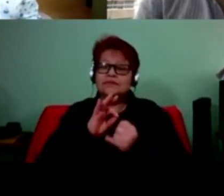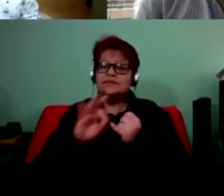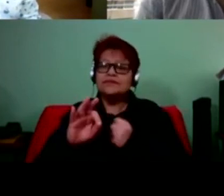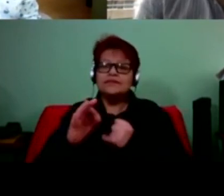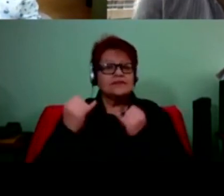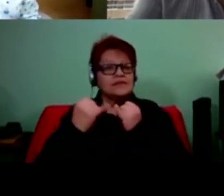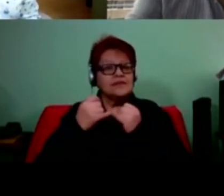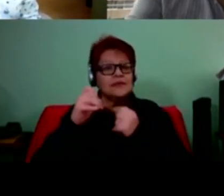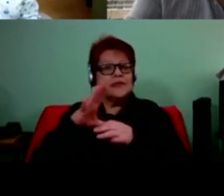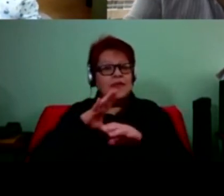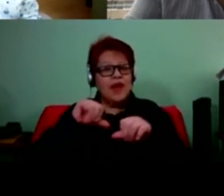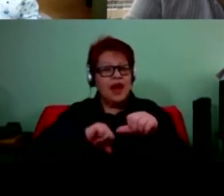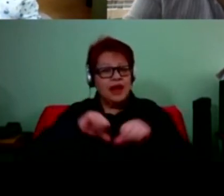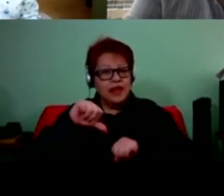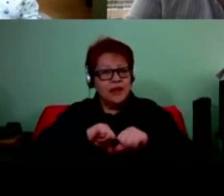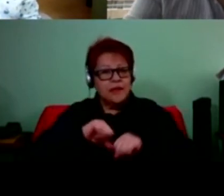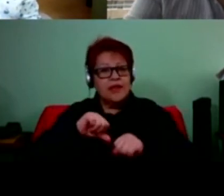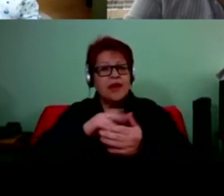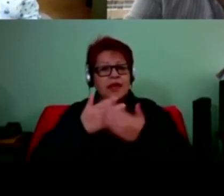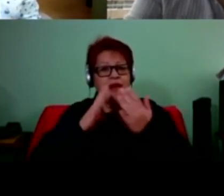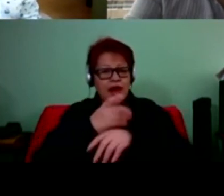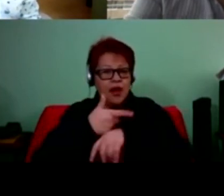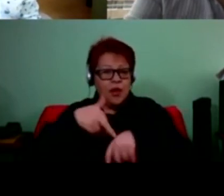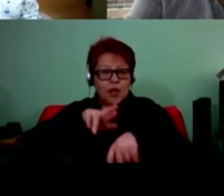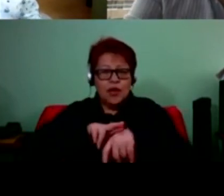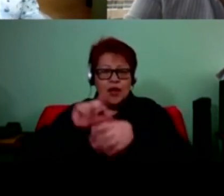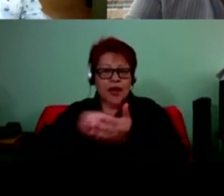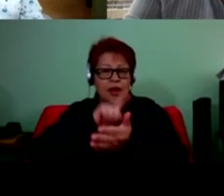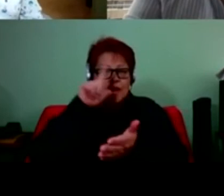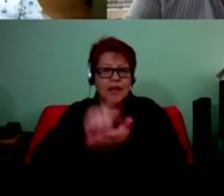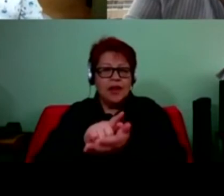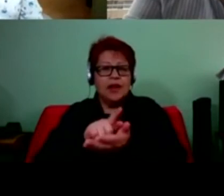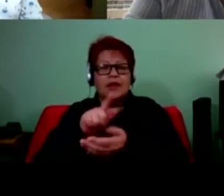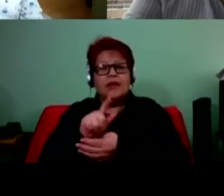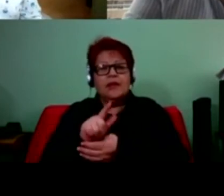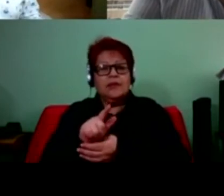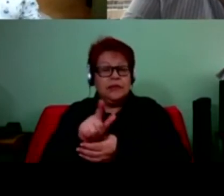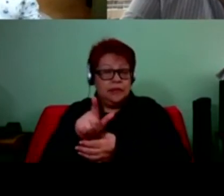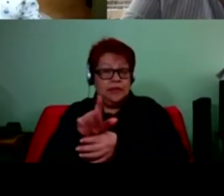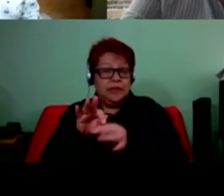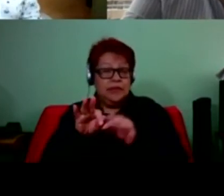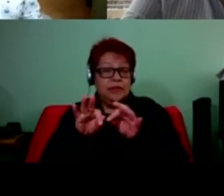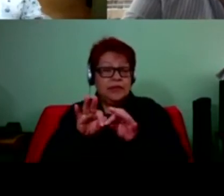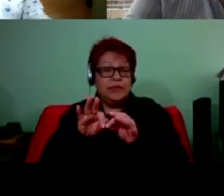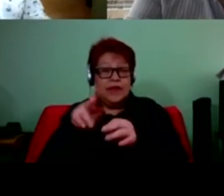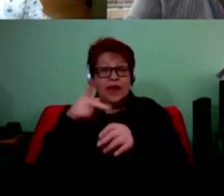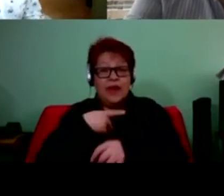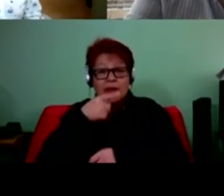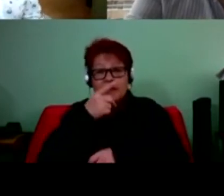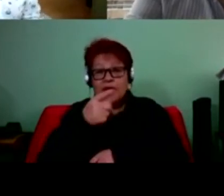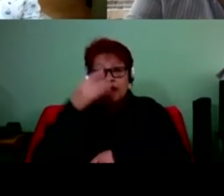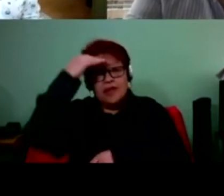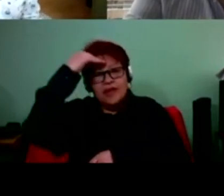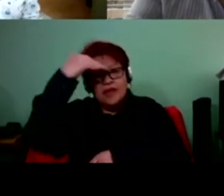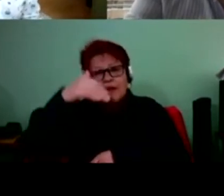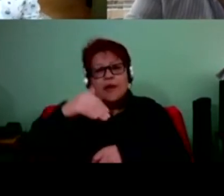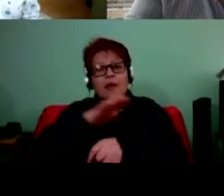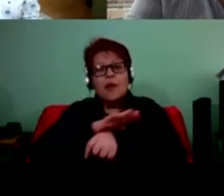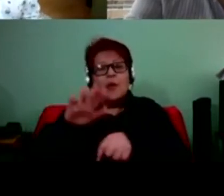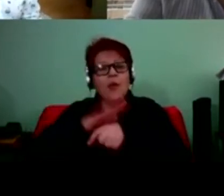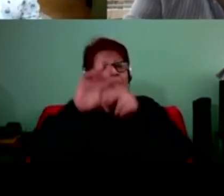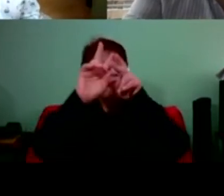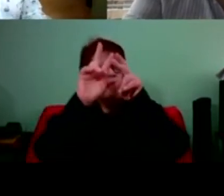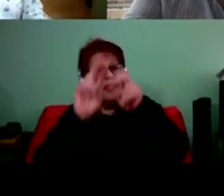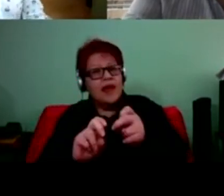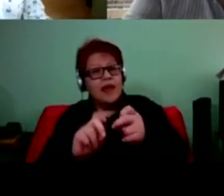también las actividades de coordinación legislativa. Es importante que la ciudadanía sepa cuáles son los temas que están